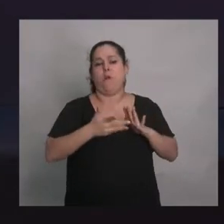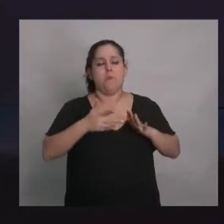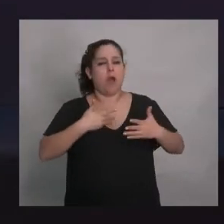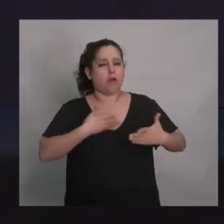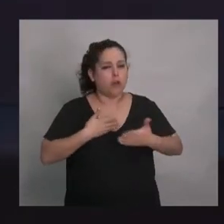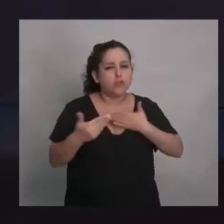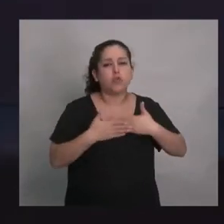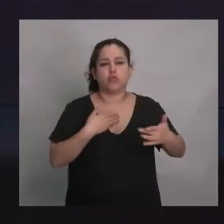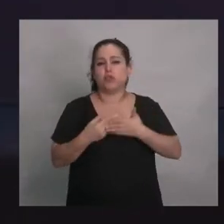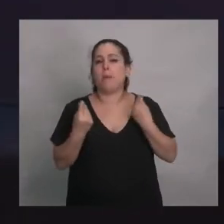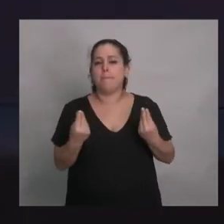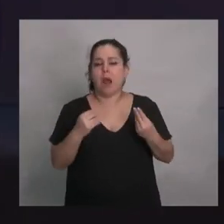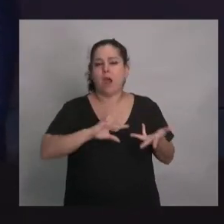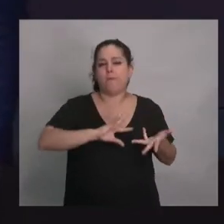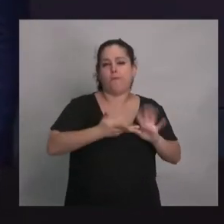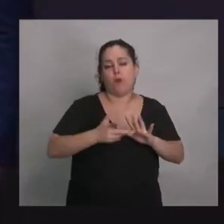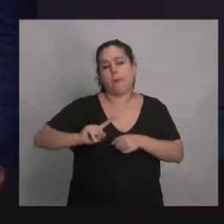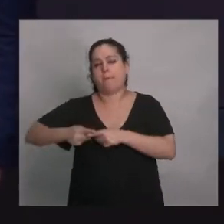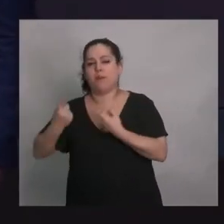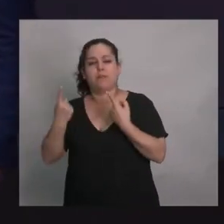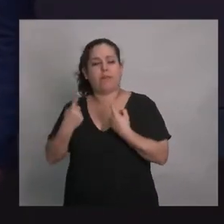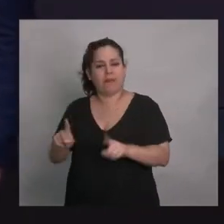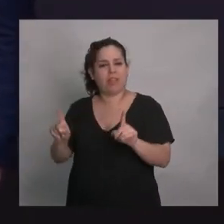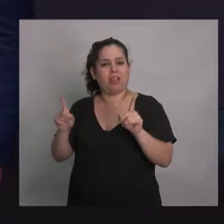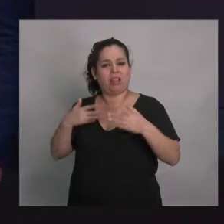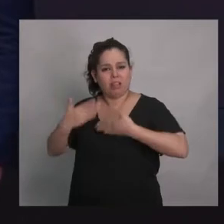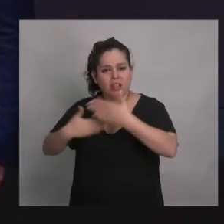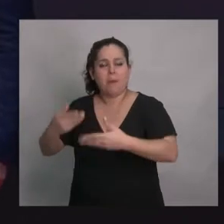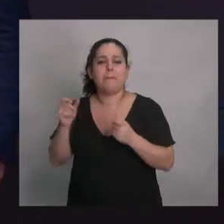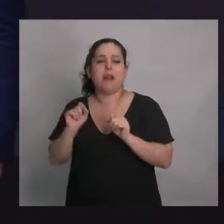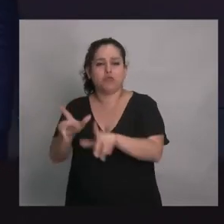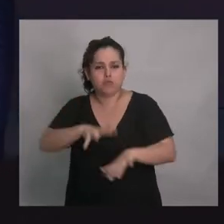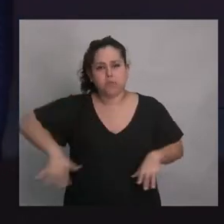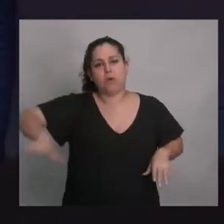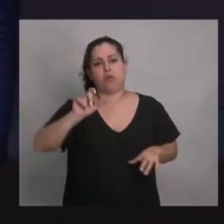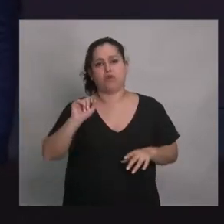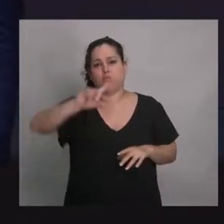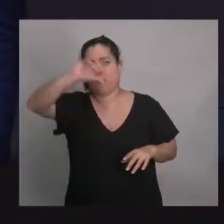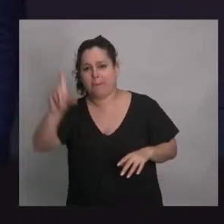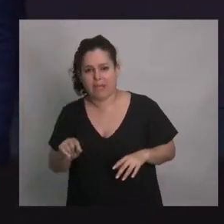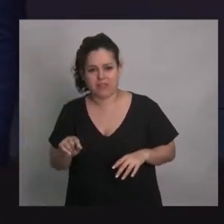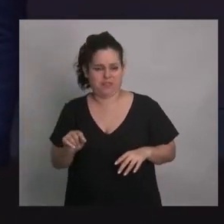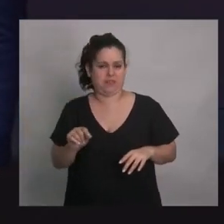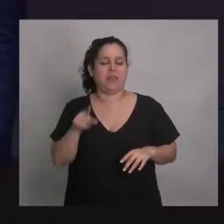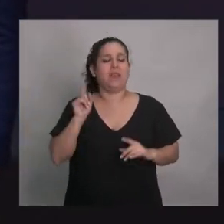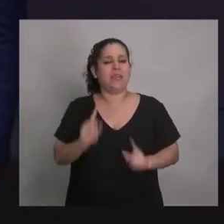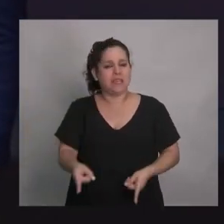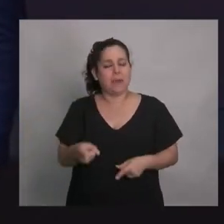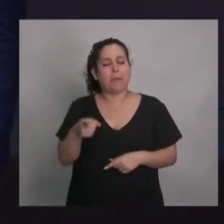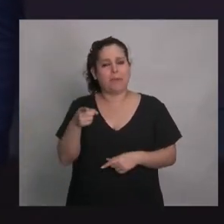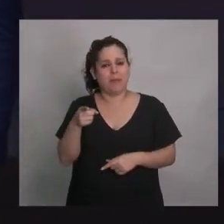de una alternativa política viable para su pueblo para su país y la de ser un